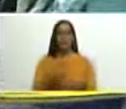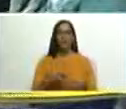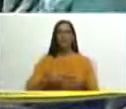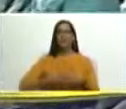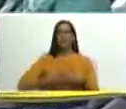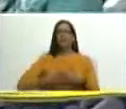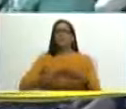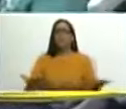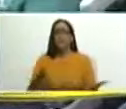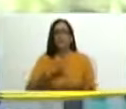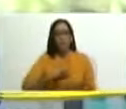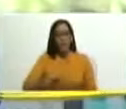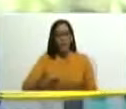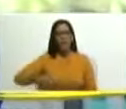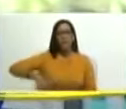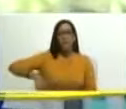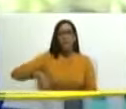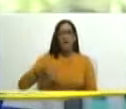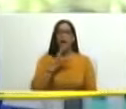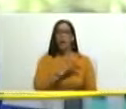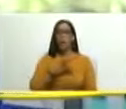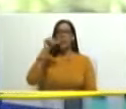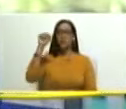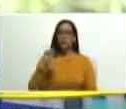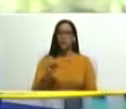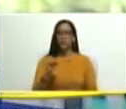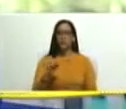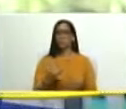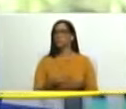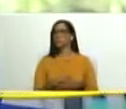soberanía de Guyana al Comando Sur.